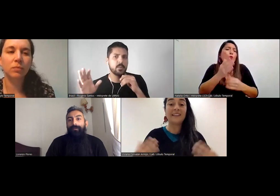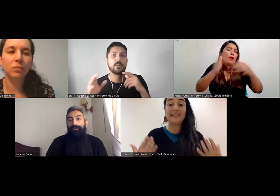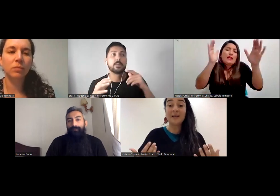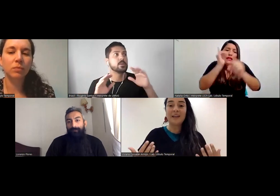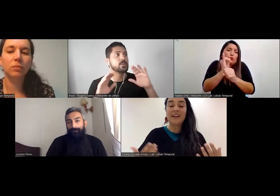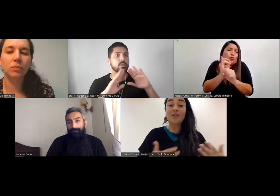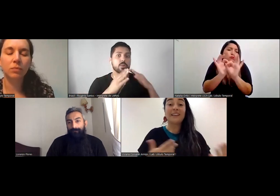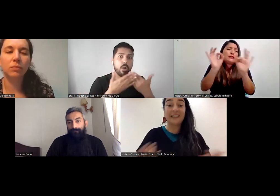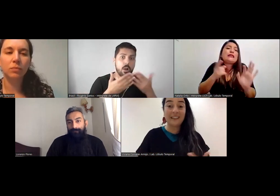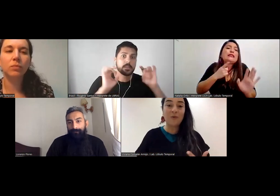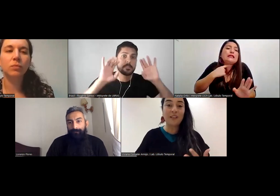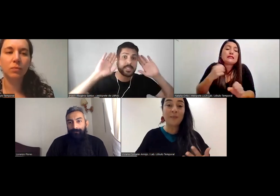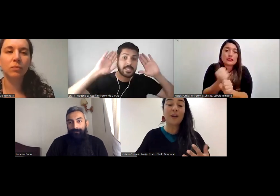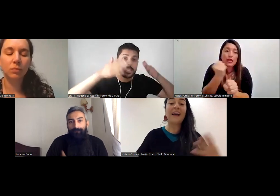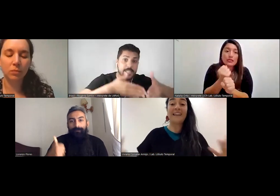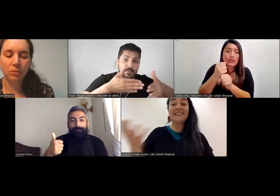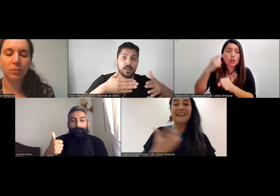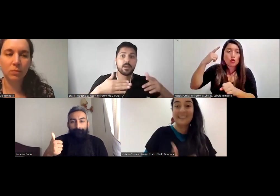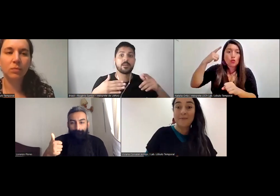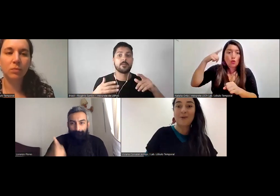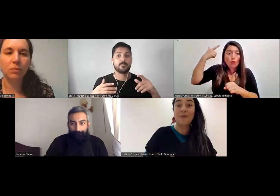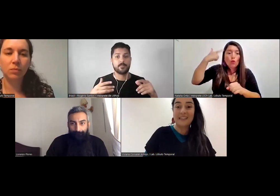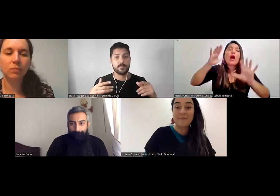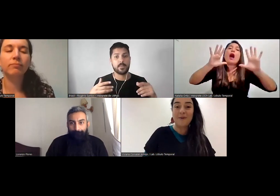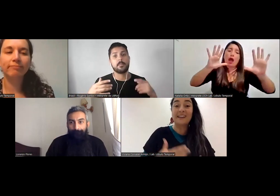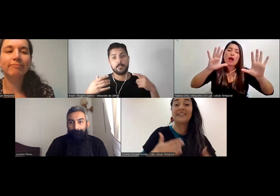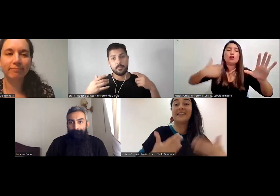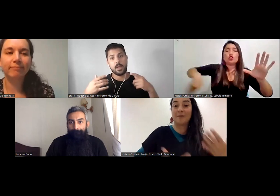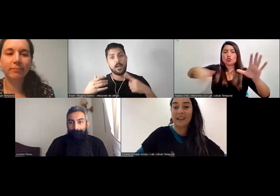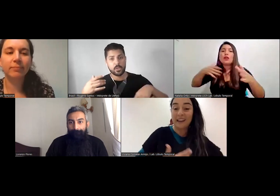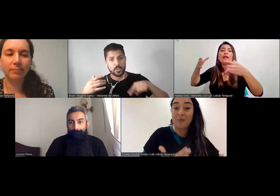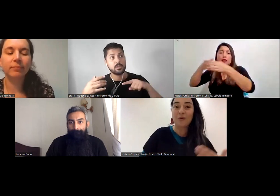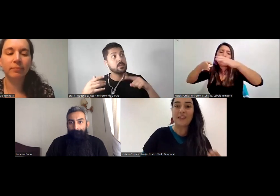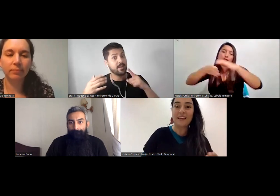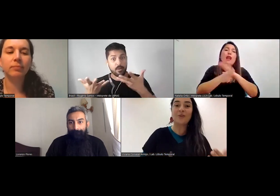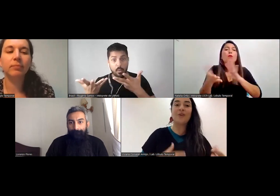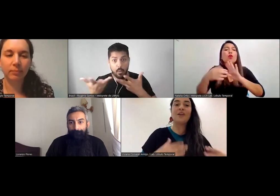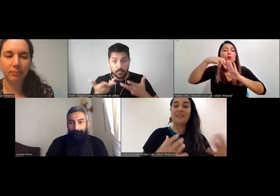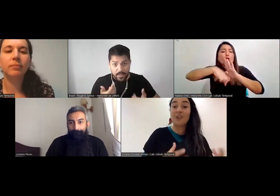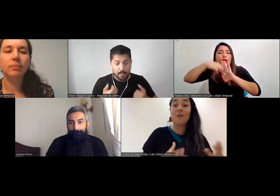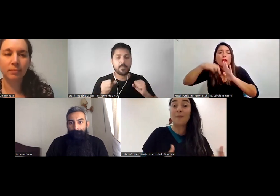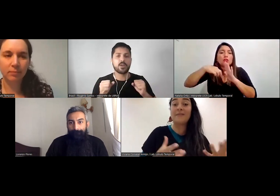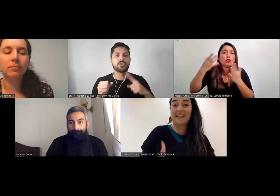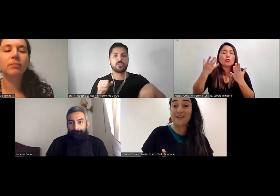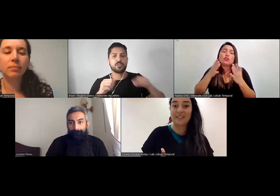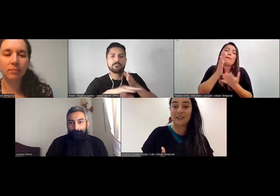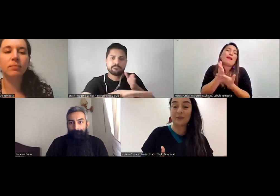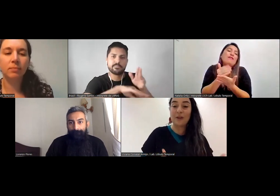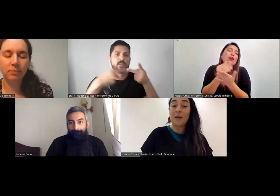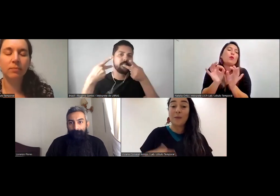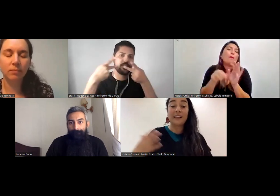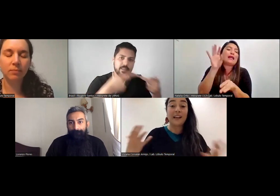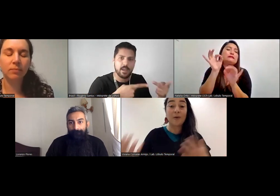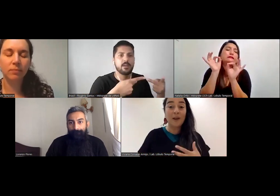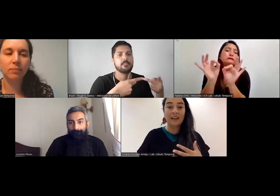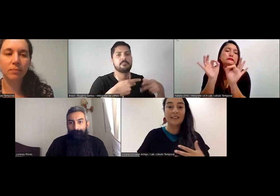le interese los talleres de Lóbulo Temporal, ahí entramos como equipo, tendríamos que generar un proyecto, ya algo más planificado, ¿cierto?